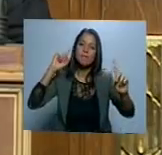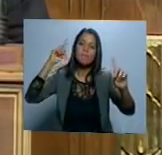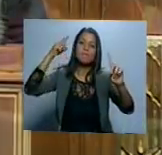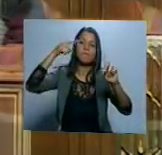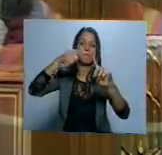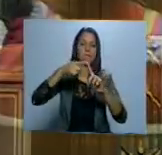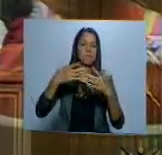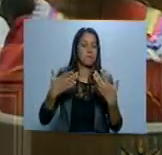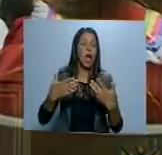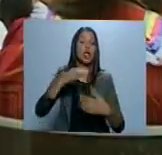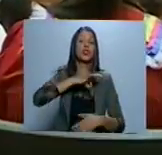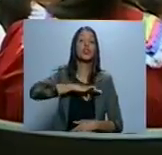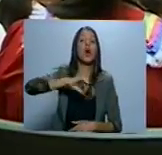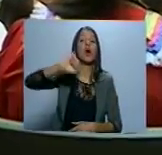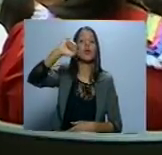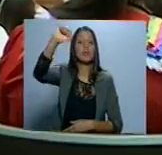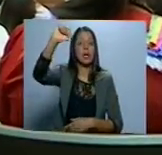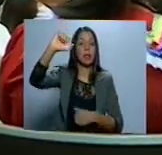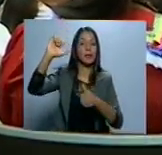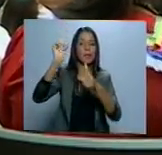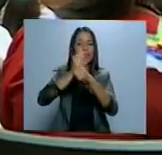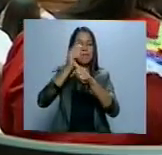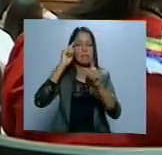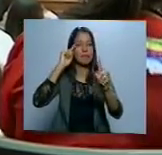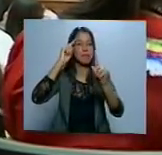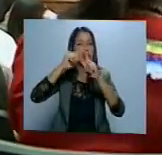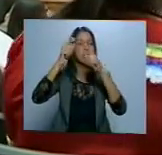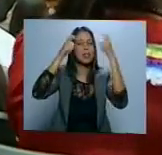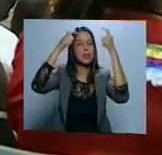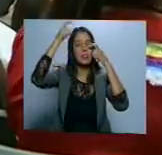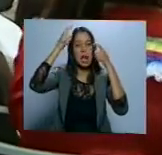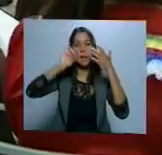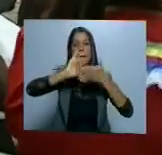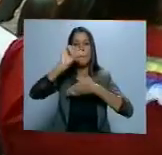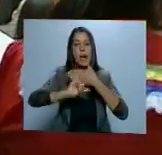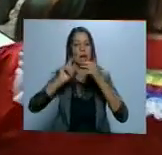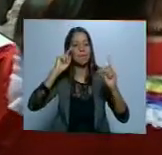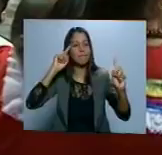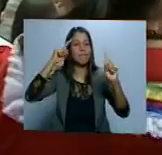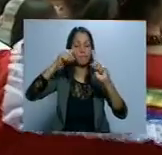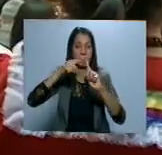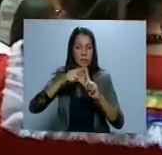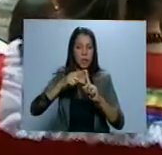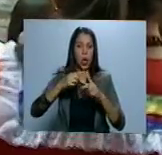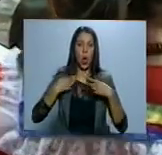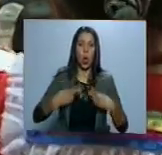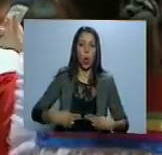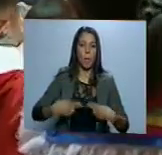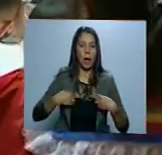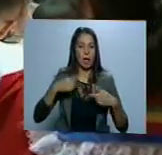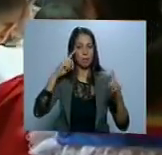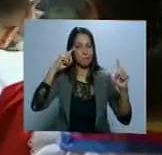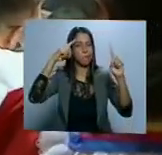lograr es el socialismo. Es el legado del comandante eterno Hugo Chávez. Es el humanismo.